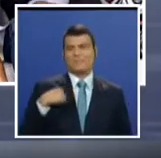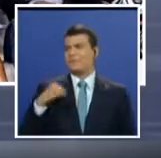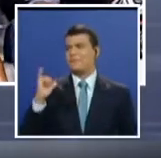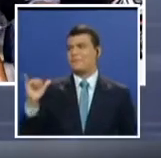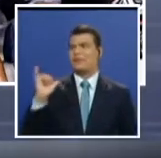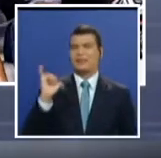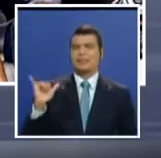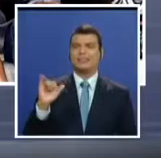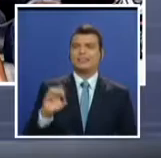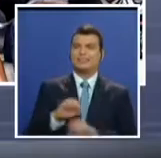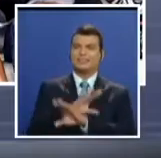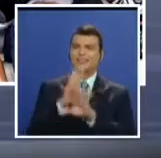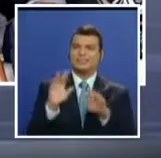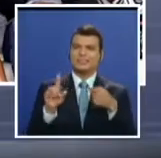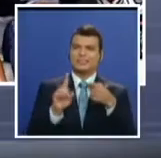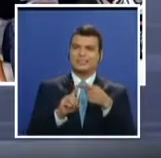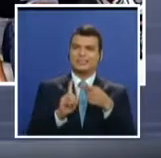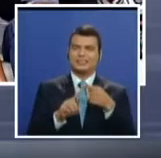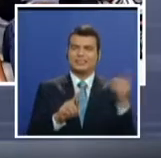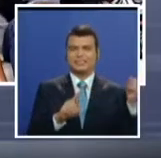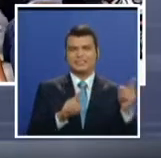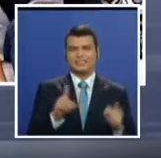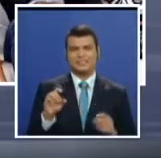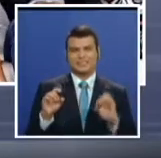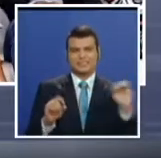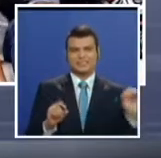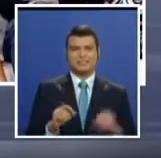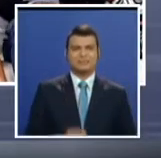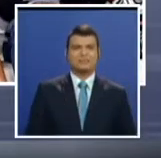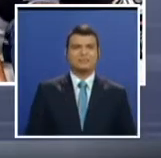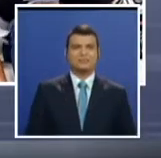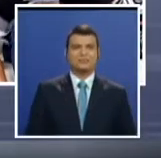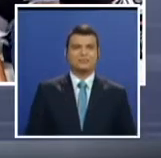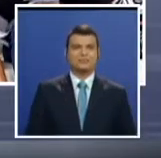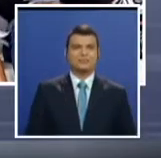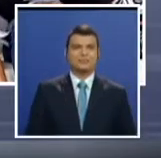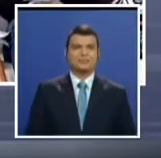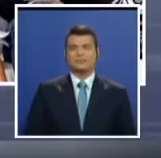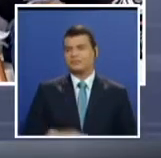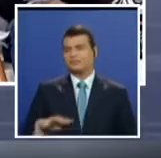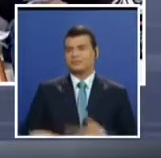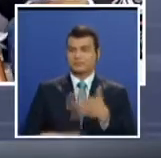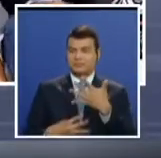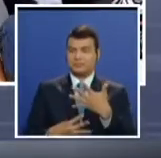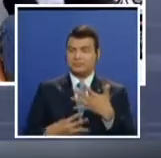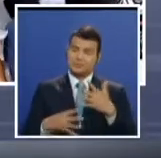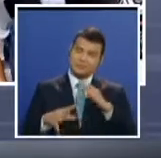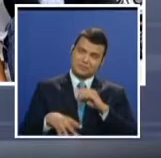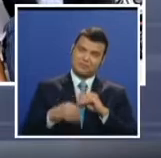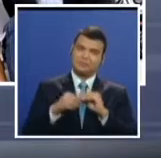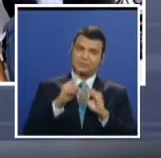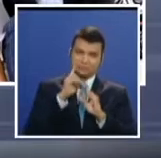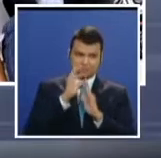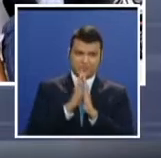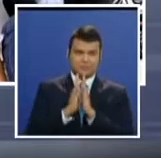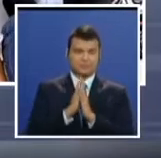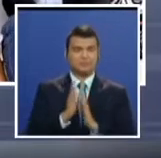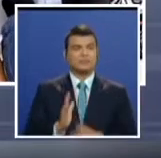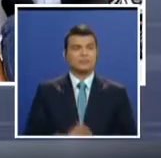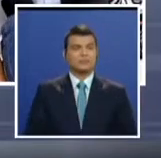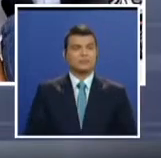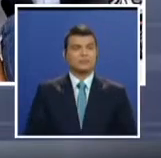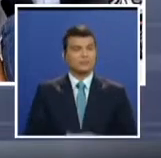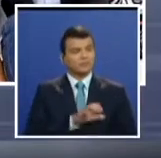amaneciendo 1 paulo a 0 bueno es ahí tengo 9 más entonces muy pendientes a ver armando por favor